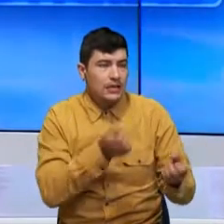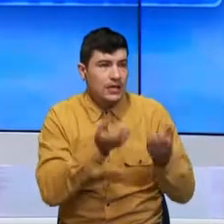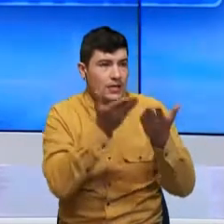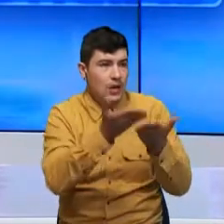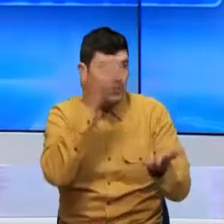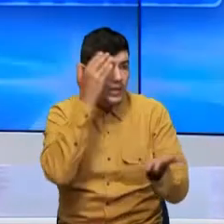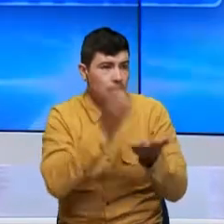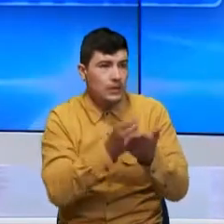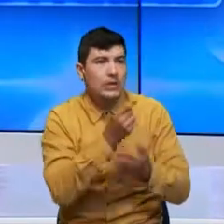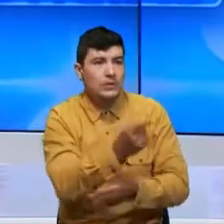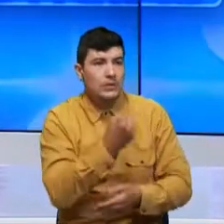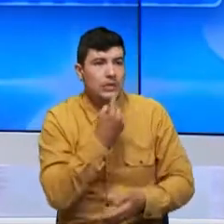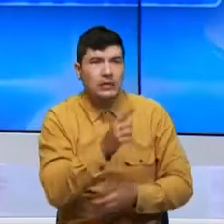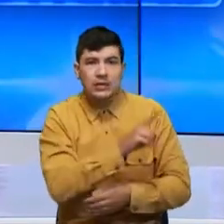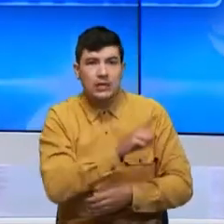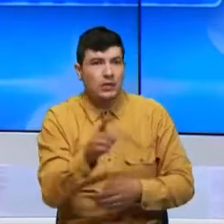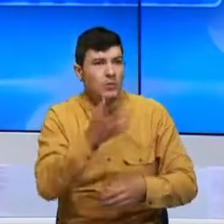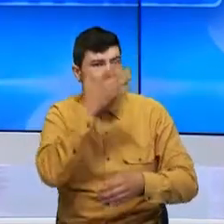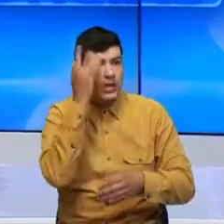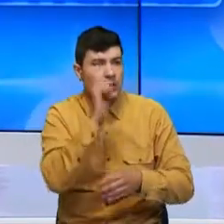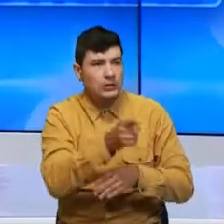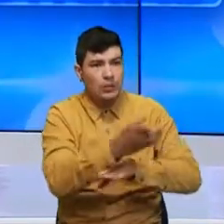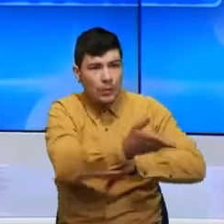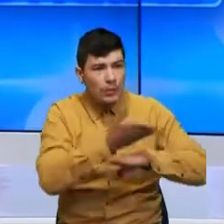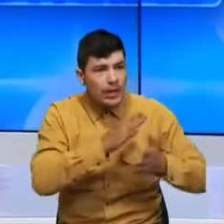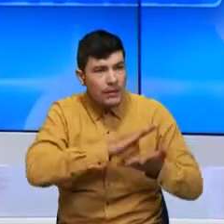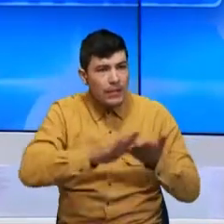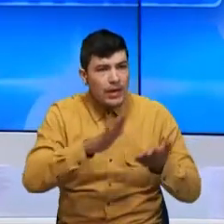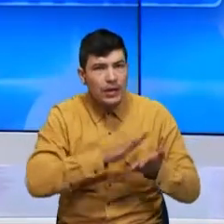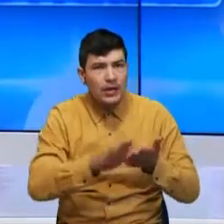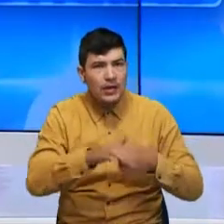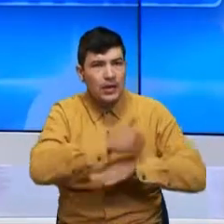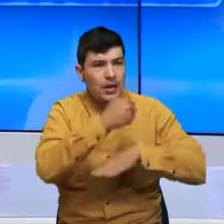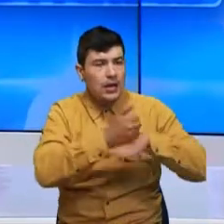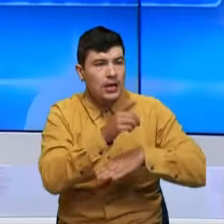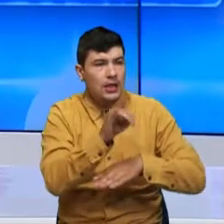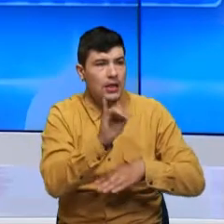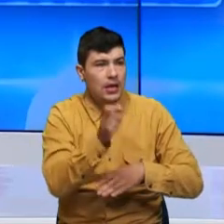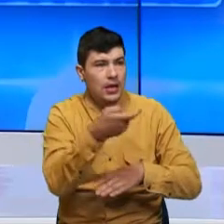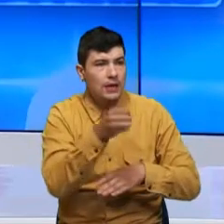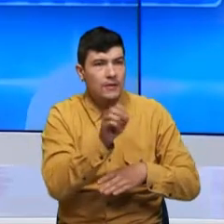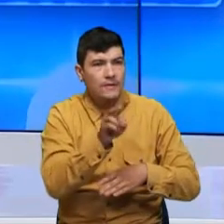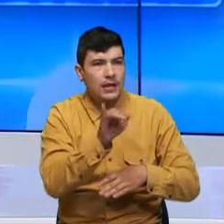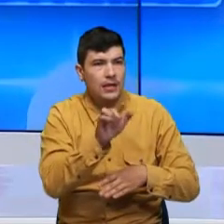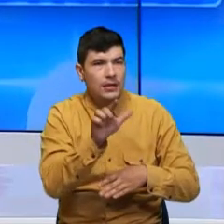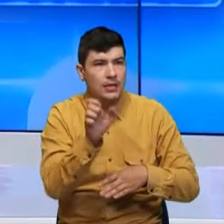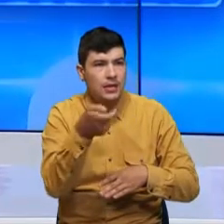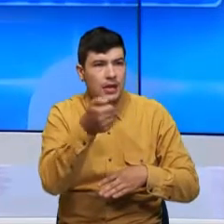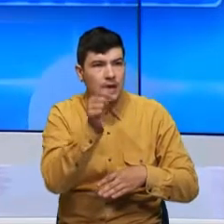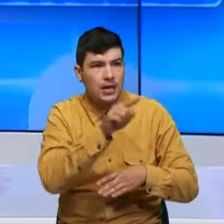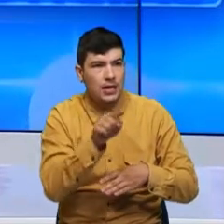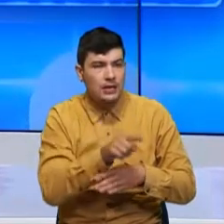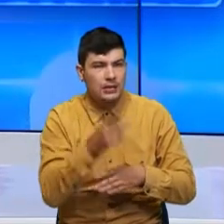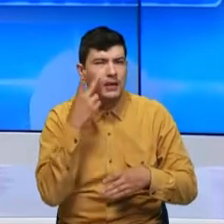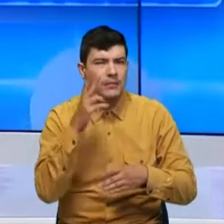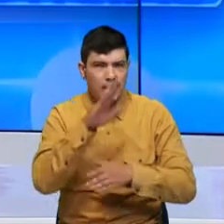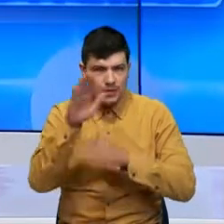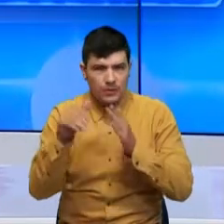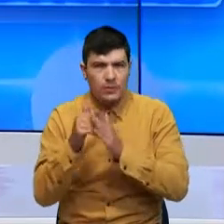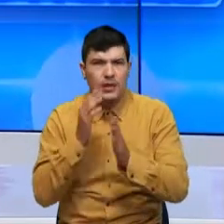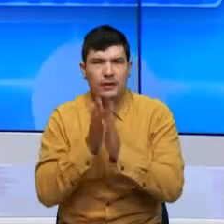donde reprochaba el haber pedido perdón por parte del general diego villegas nuestro compañero danilo coronel nos entrega es ahora más detalles